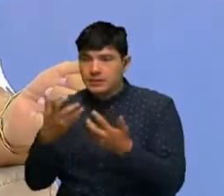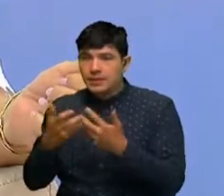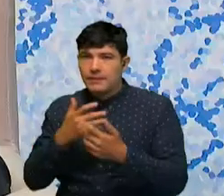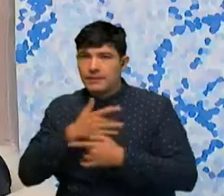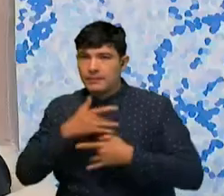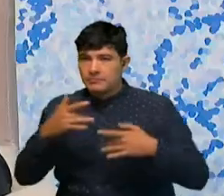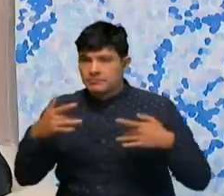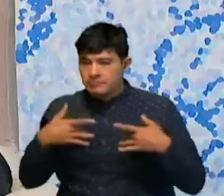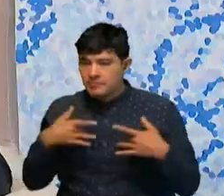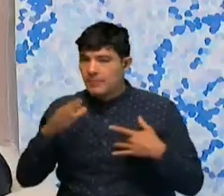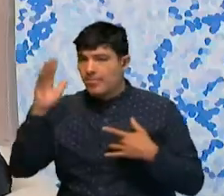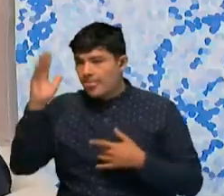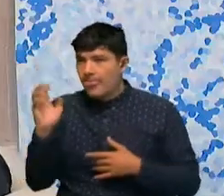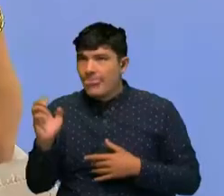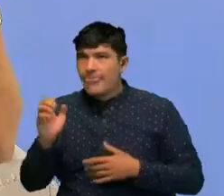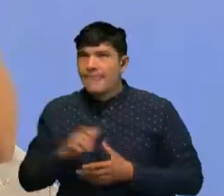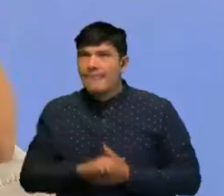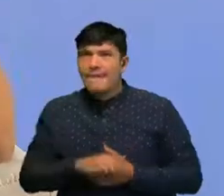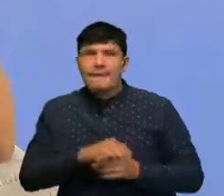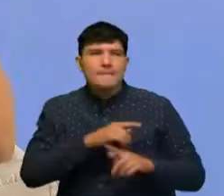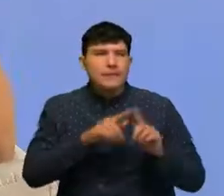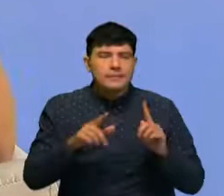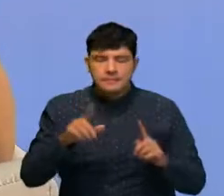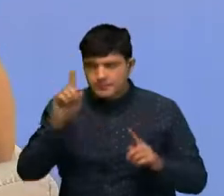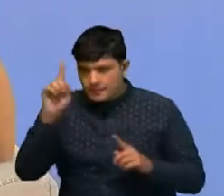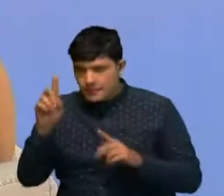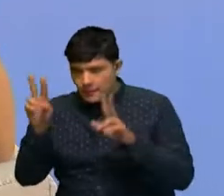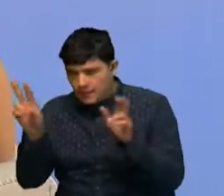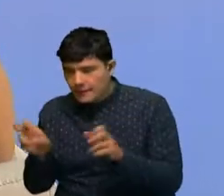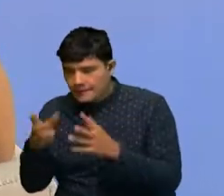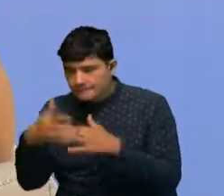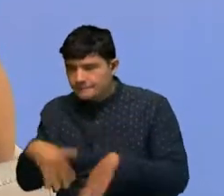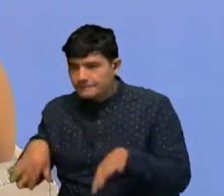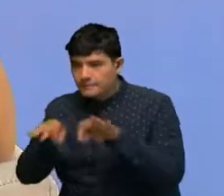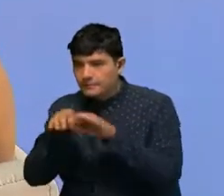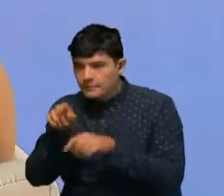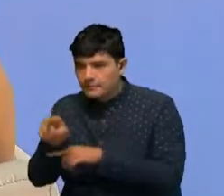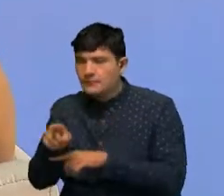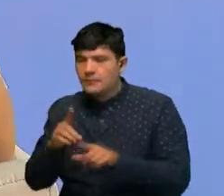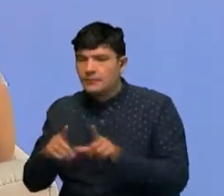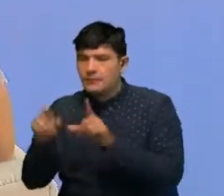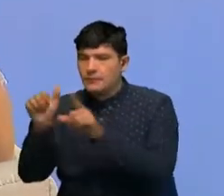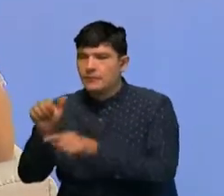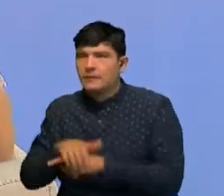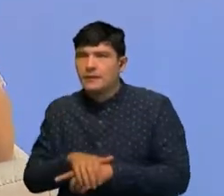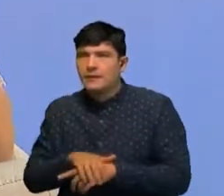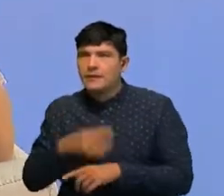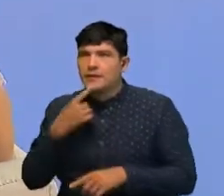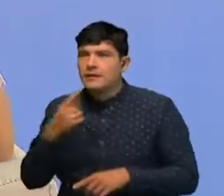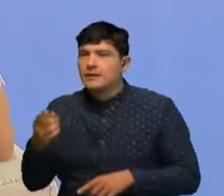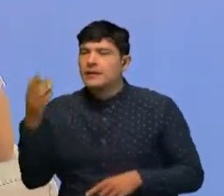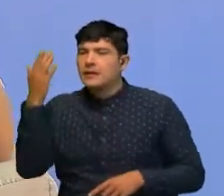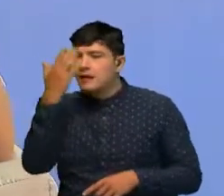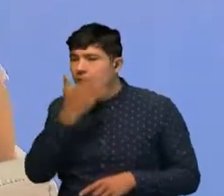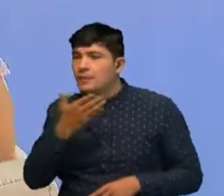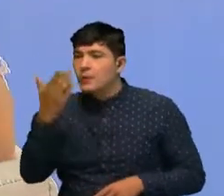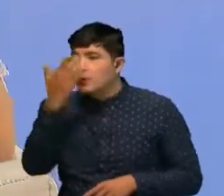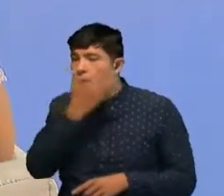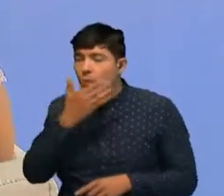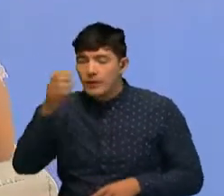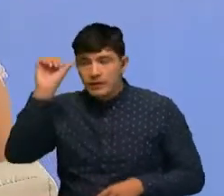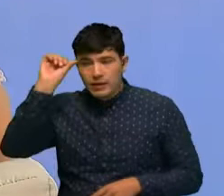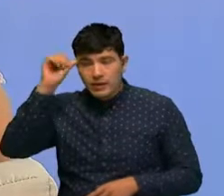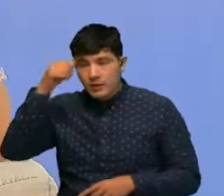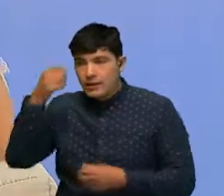social. Bueno, pero hablando... ahí algo muy importante, doctora, que debe tener doña Carmen es lo siguiente, las pruebas, recuerde,